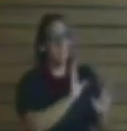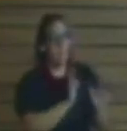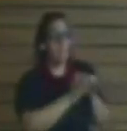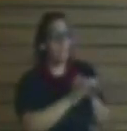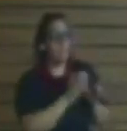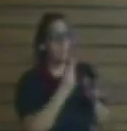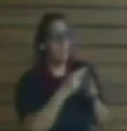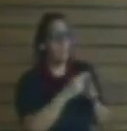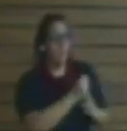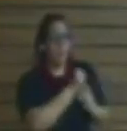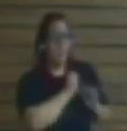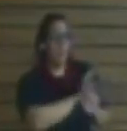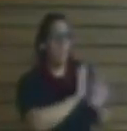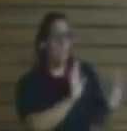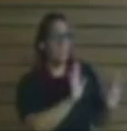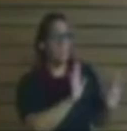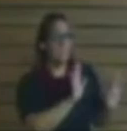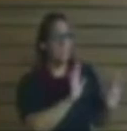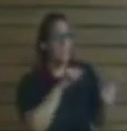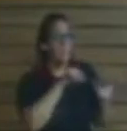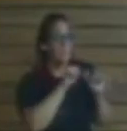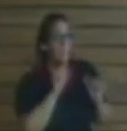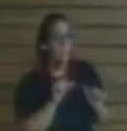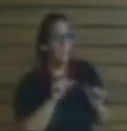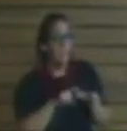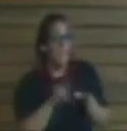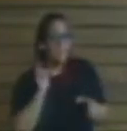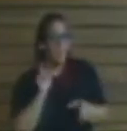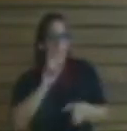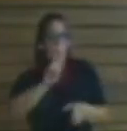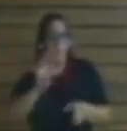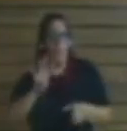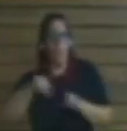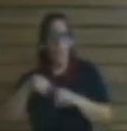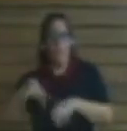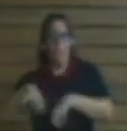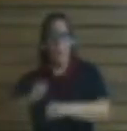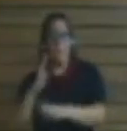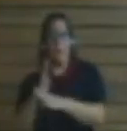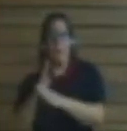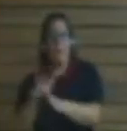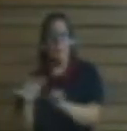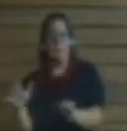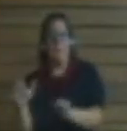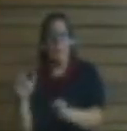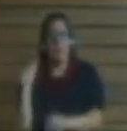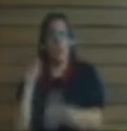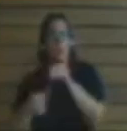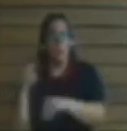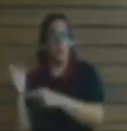Y excluye de esa manera a 24 parlamentarios que representamos en votos, tantos votos como